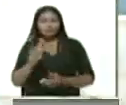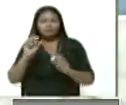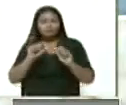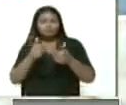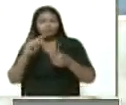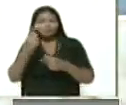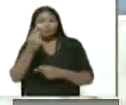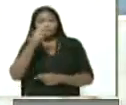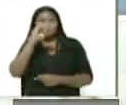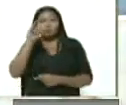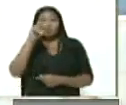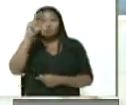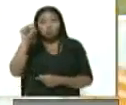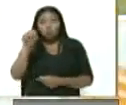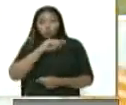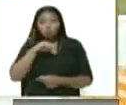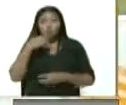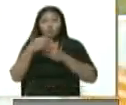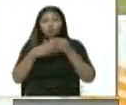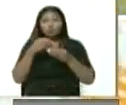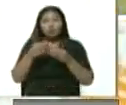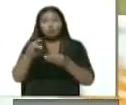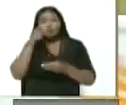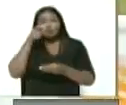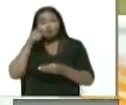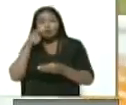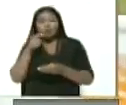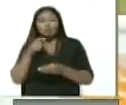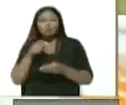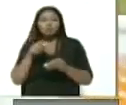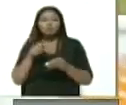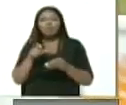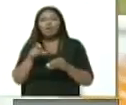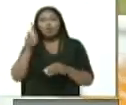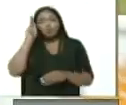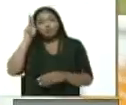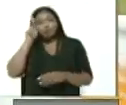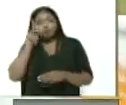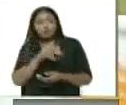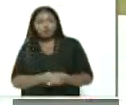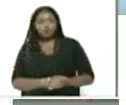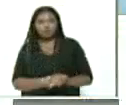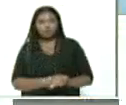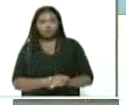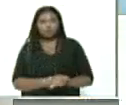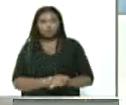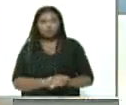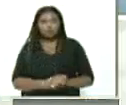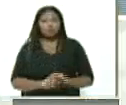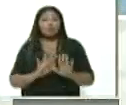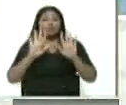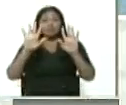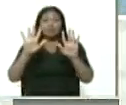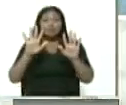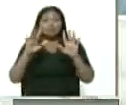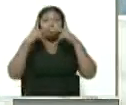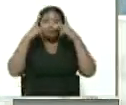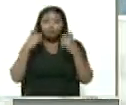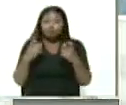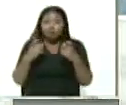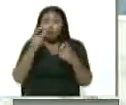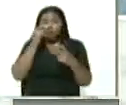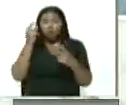de junio la que nosotros denominamos la auditoría de los académicos y la academia bien 10 10 y 10 expertos y